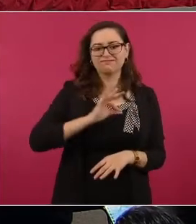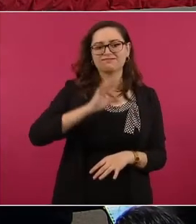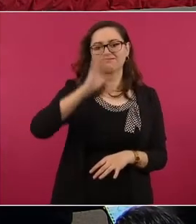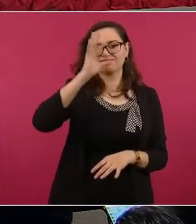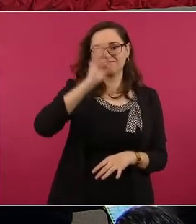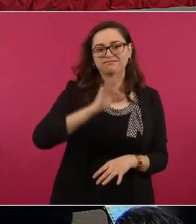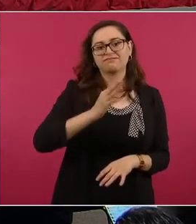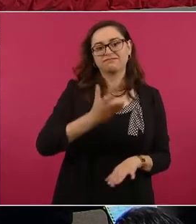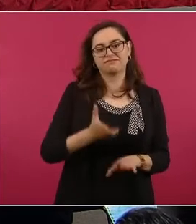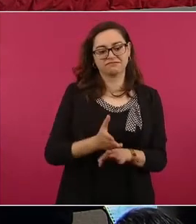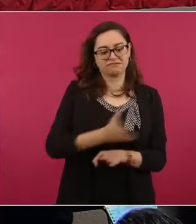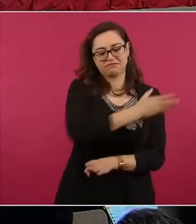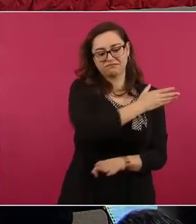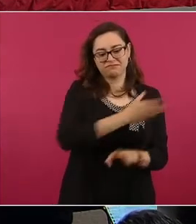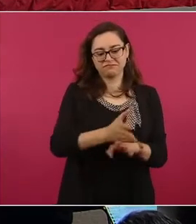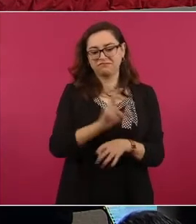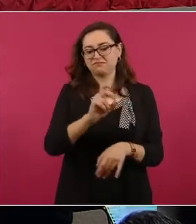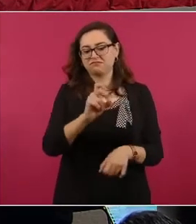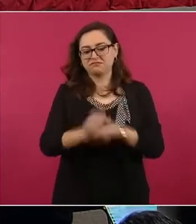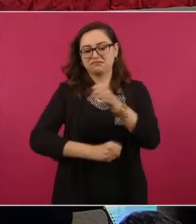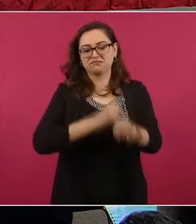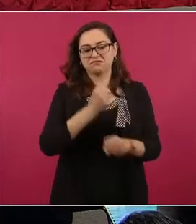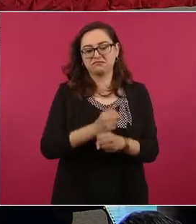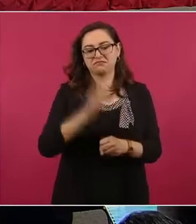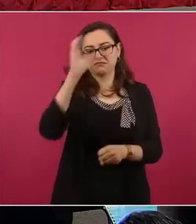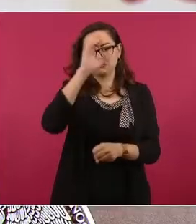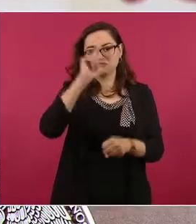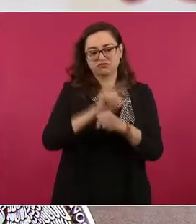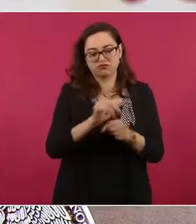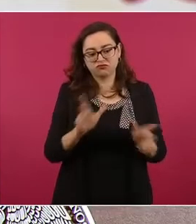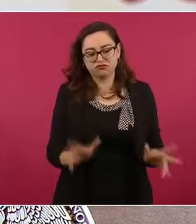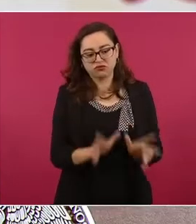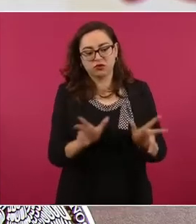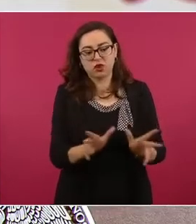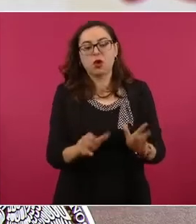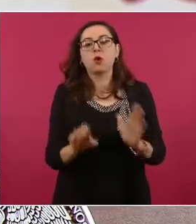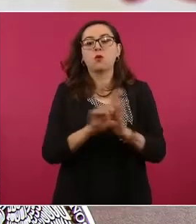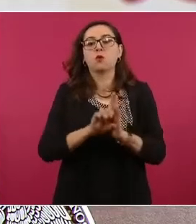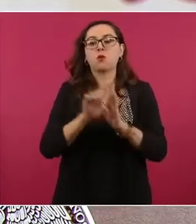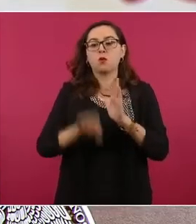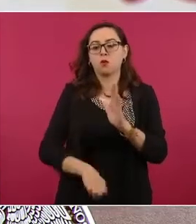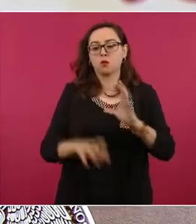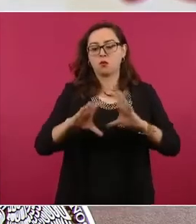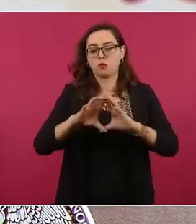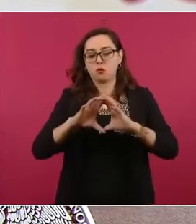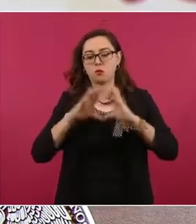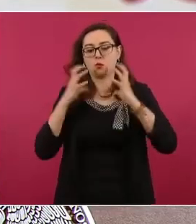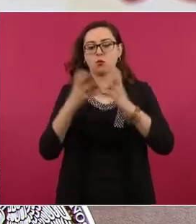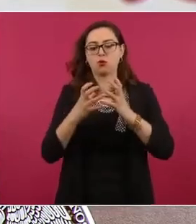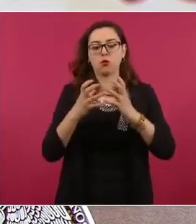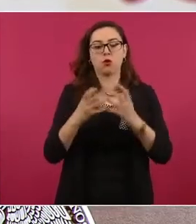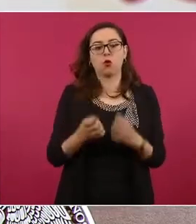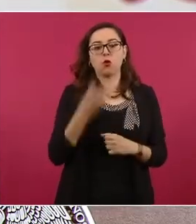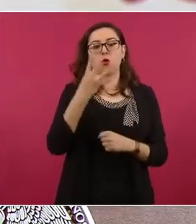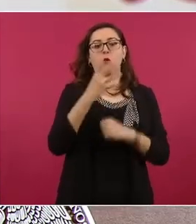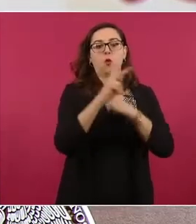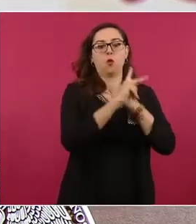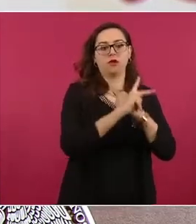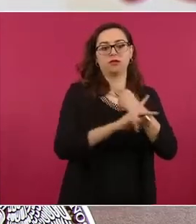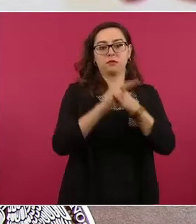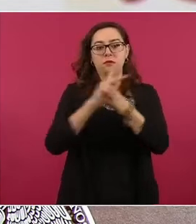cultivados o estimulados en las últimas décadas. Por ejemplo, somos uno de los 4 países con la tasa más alta